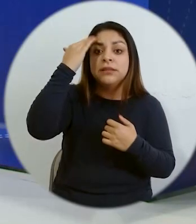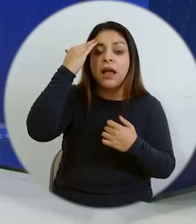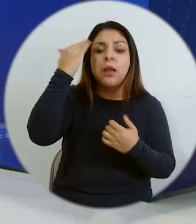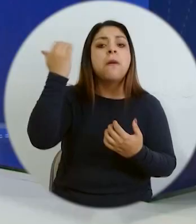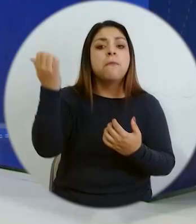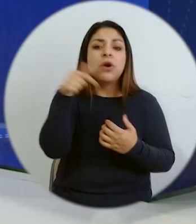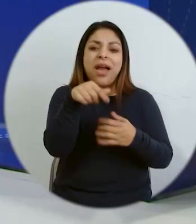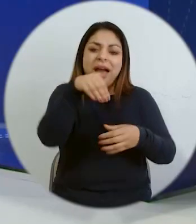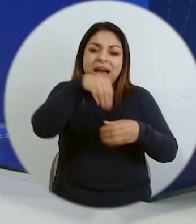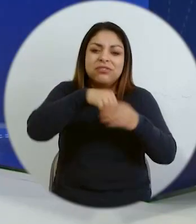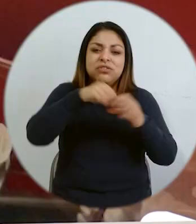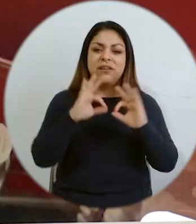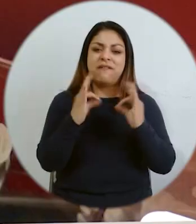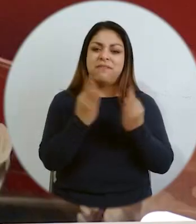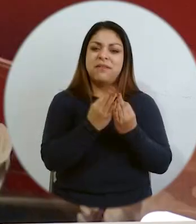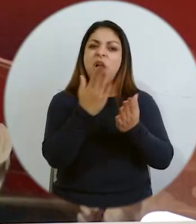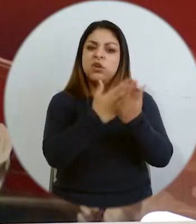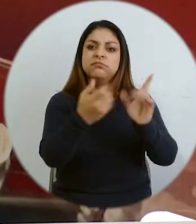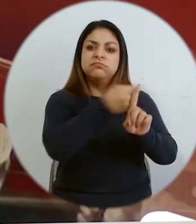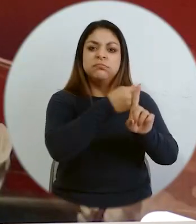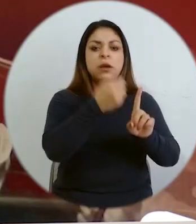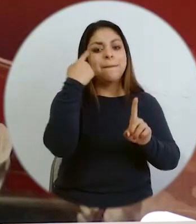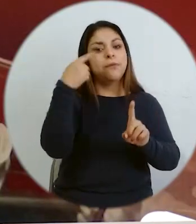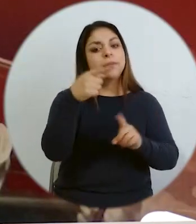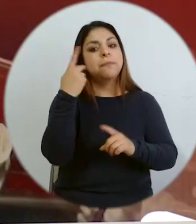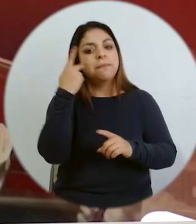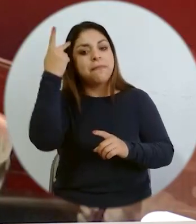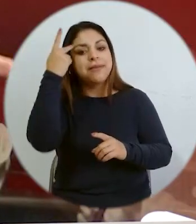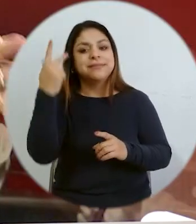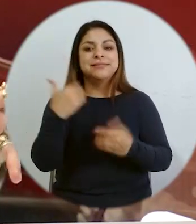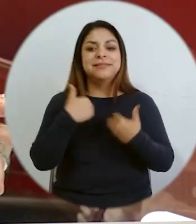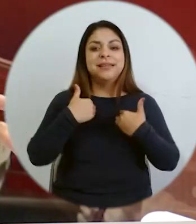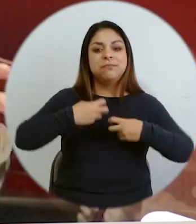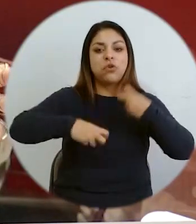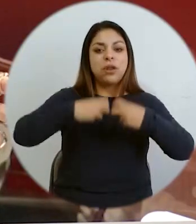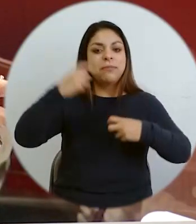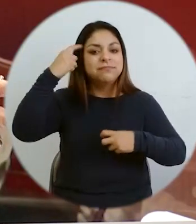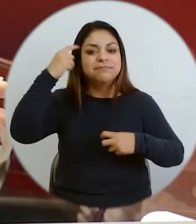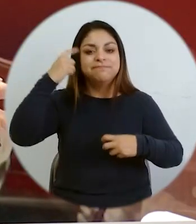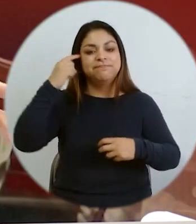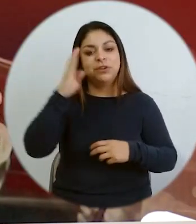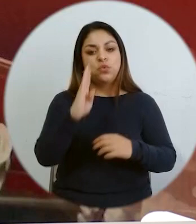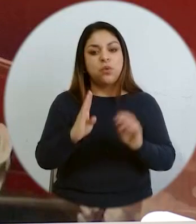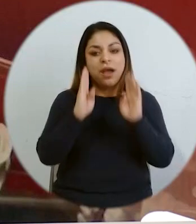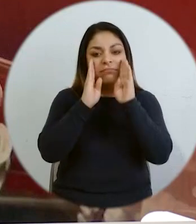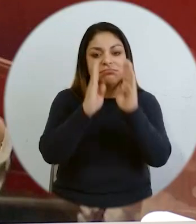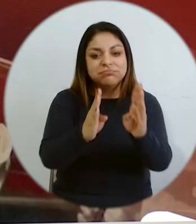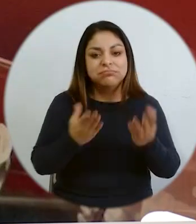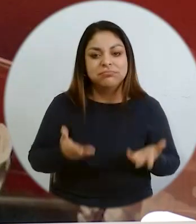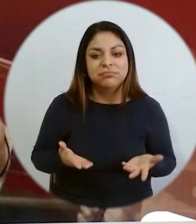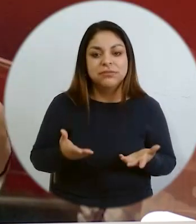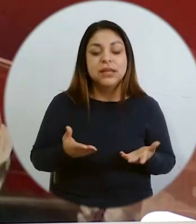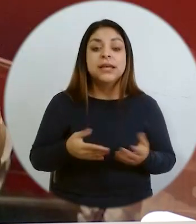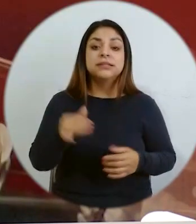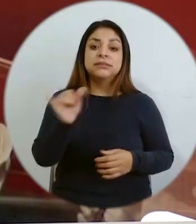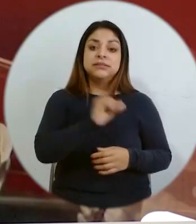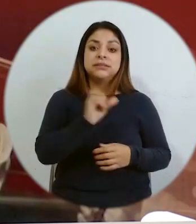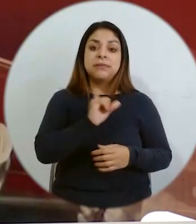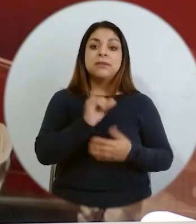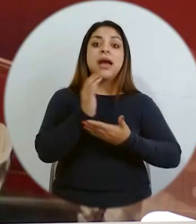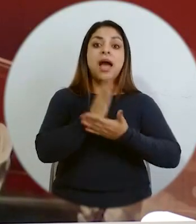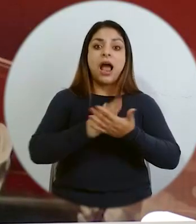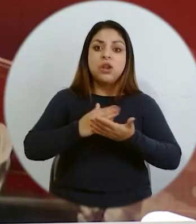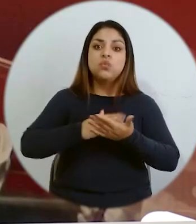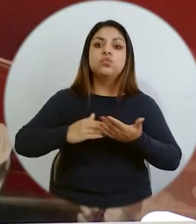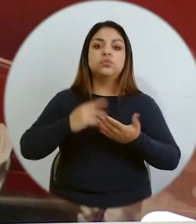servicios de salud porque encontramos dentro de la familia como causa de violencia problemas de salud mental no atendidos. También tenemos